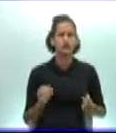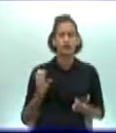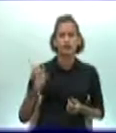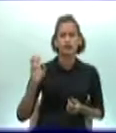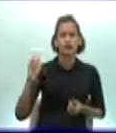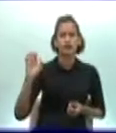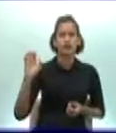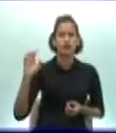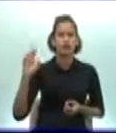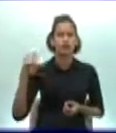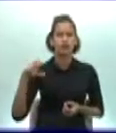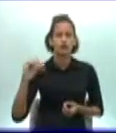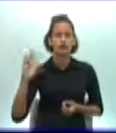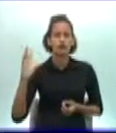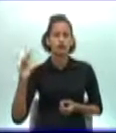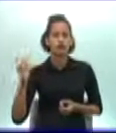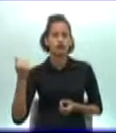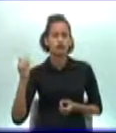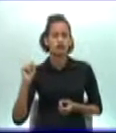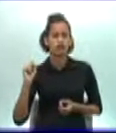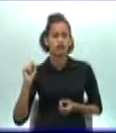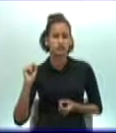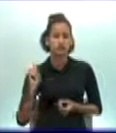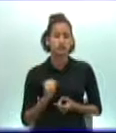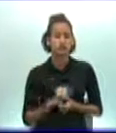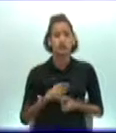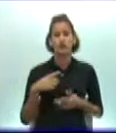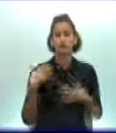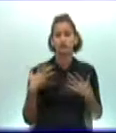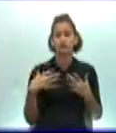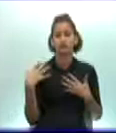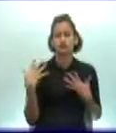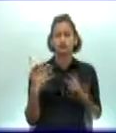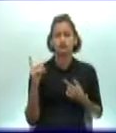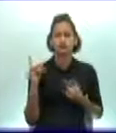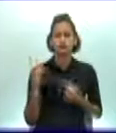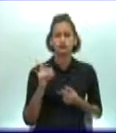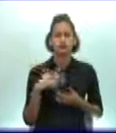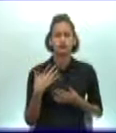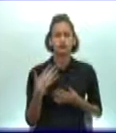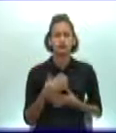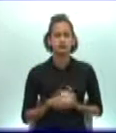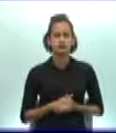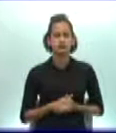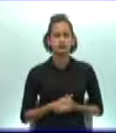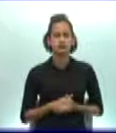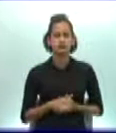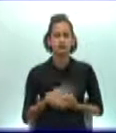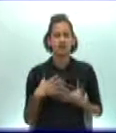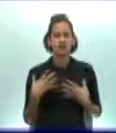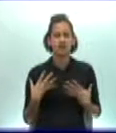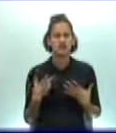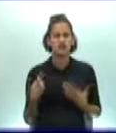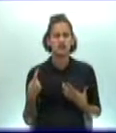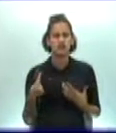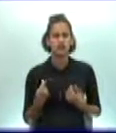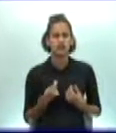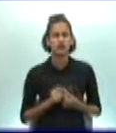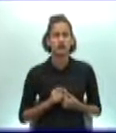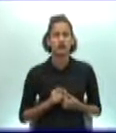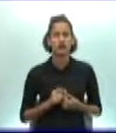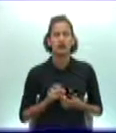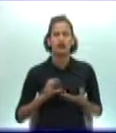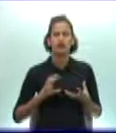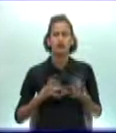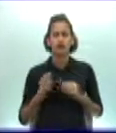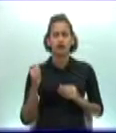cuaternario. La actividad en cuestión es la siguiente. ¿A qué se debe la configuración